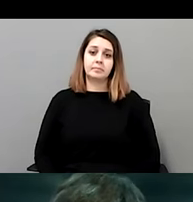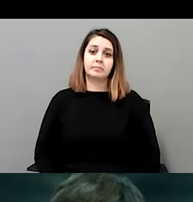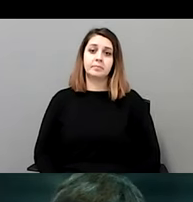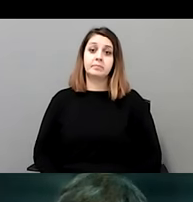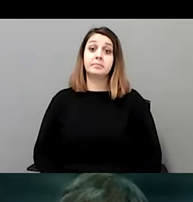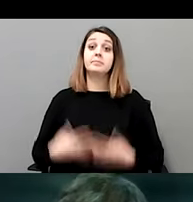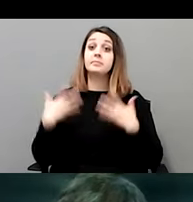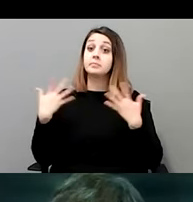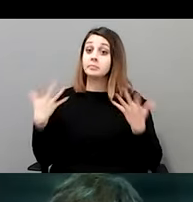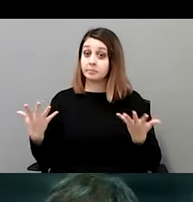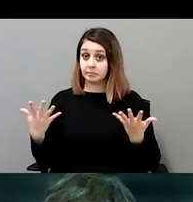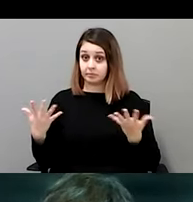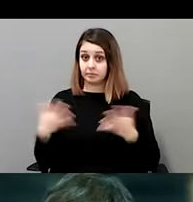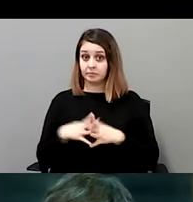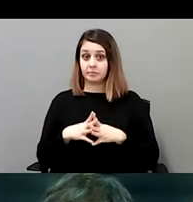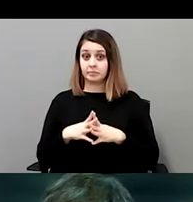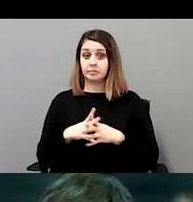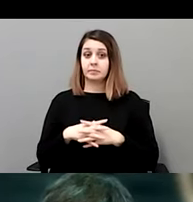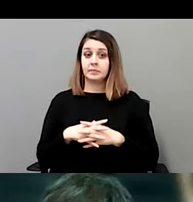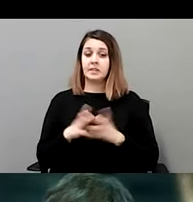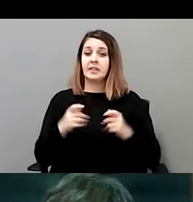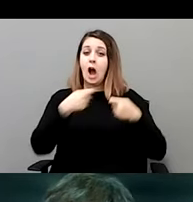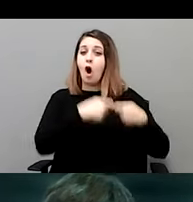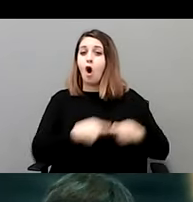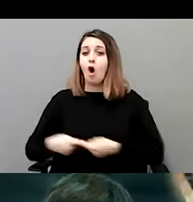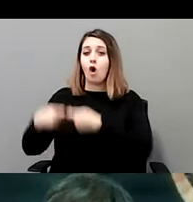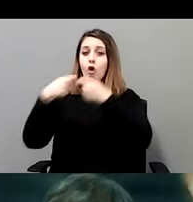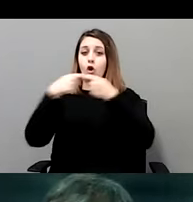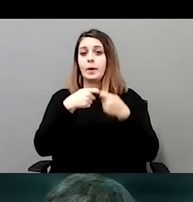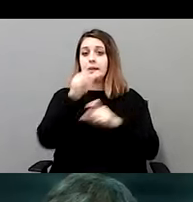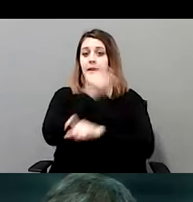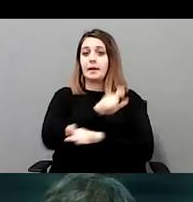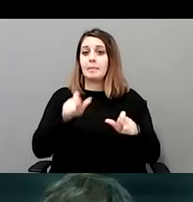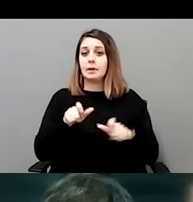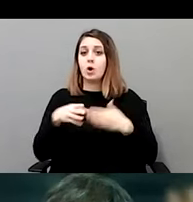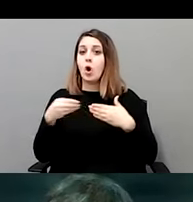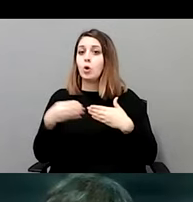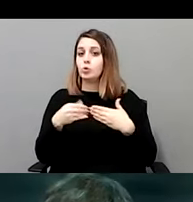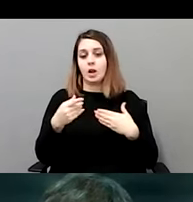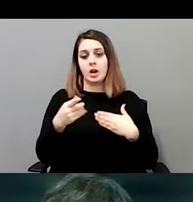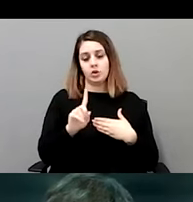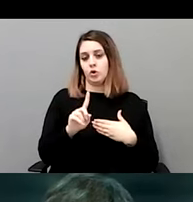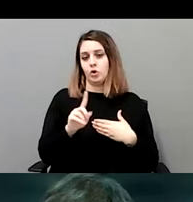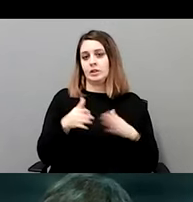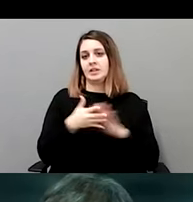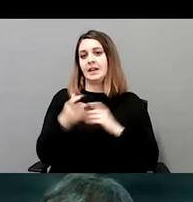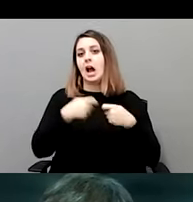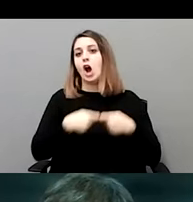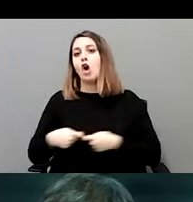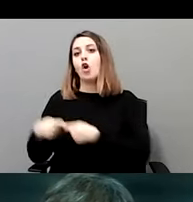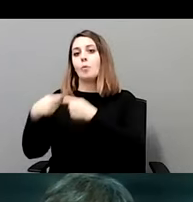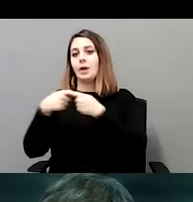Entonces, no es una cooperativa de personas usuarias, es una